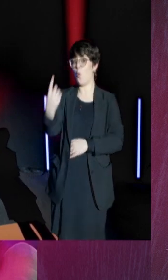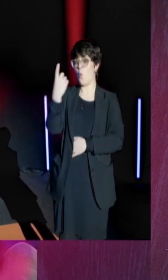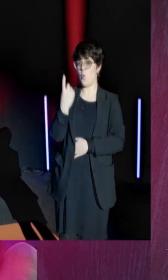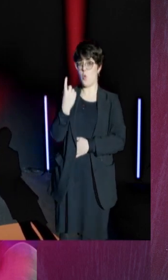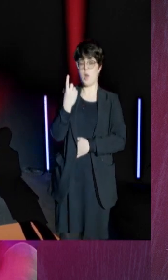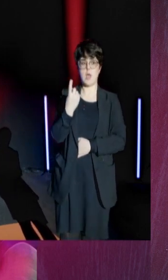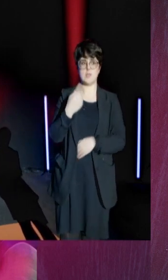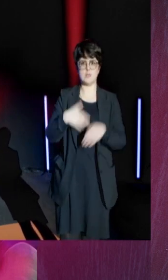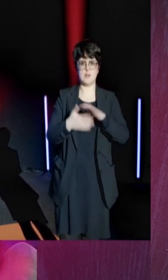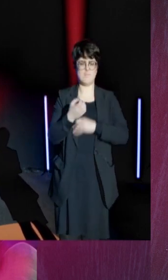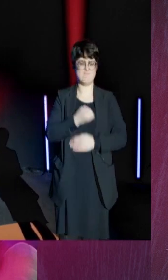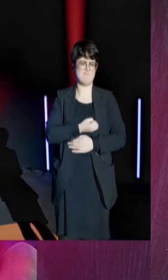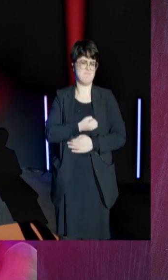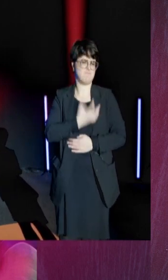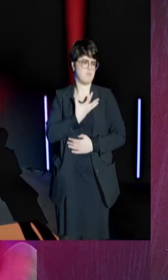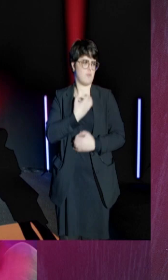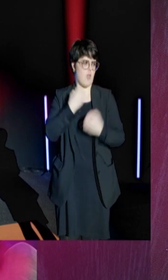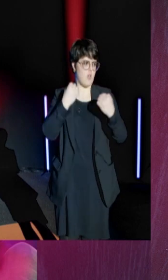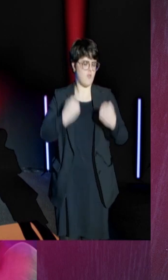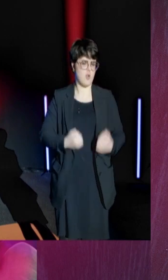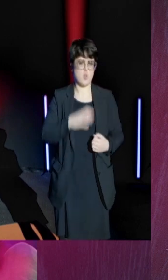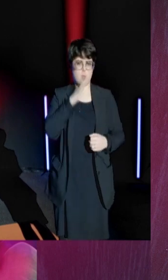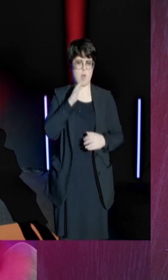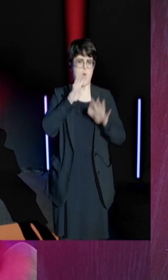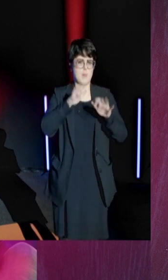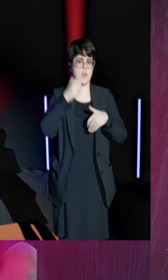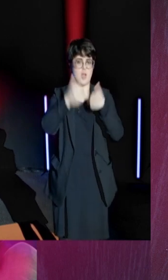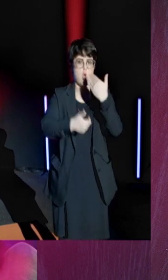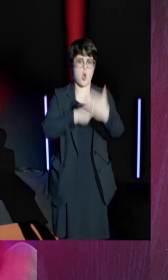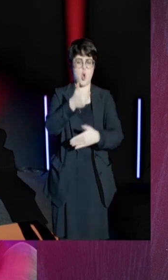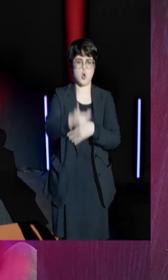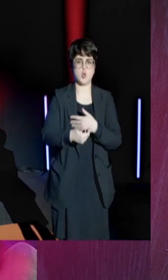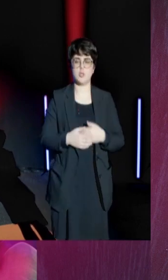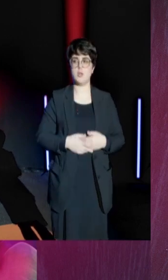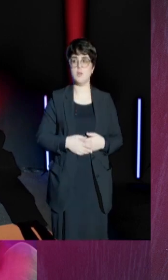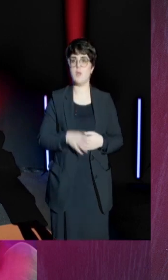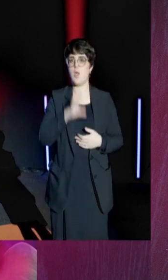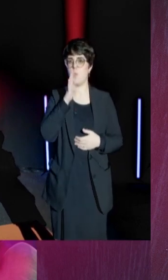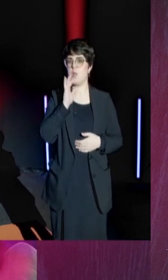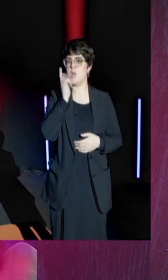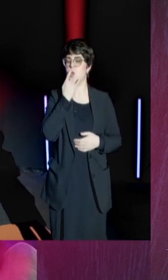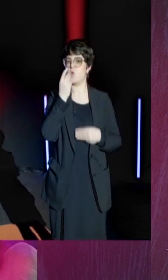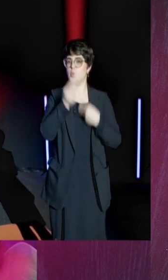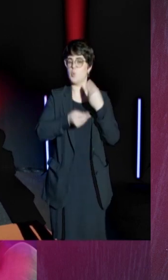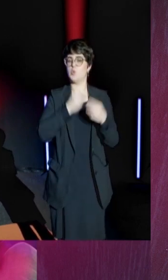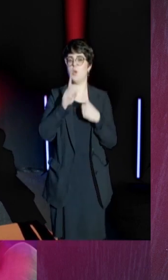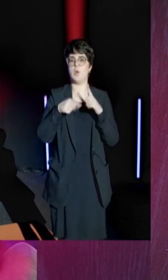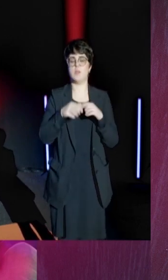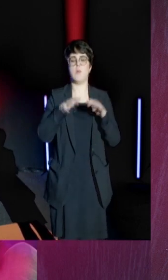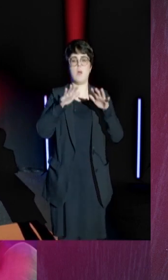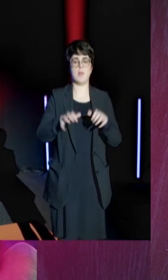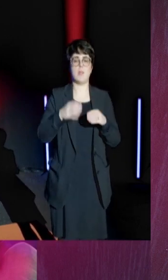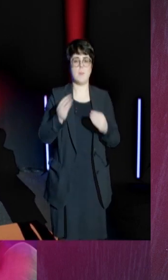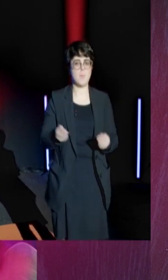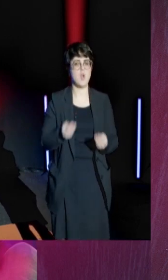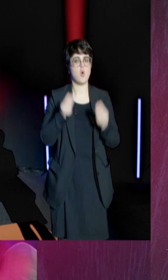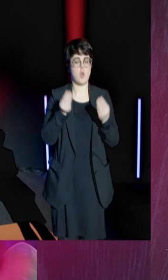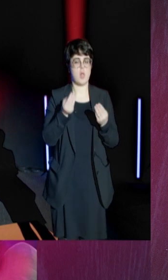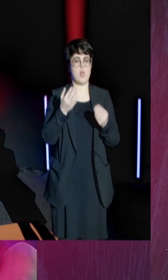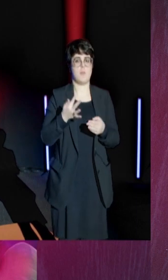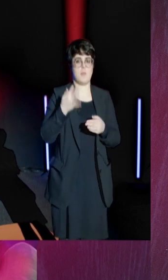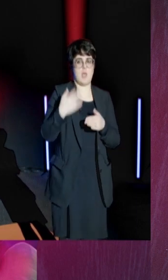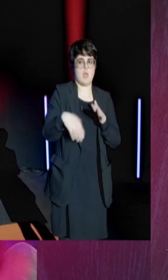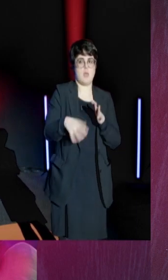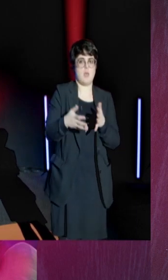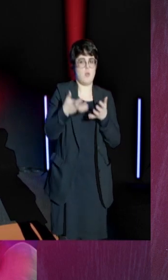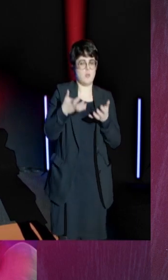especialmente apasionado por el aprendizaje continuo por usar los errores para aprender mejorar y conseguir